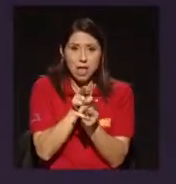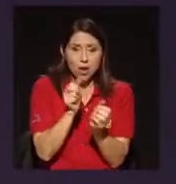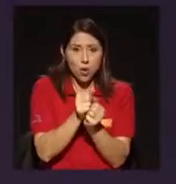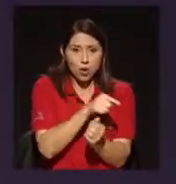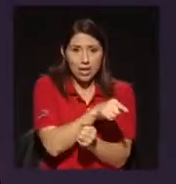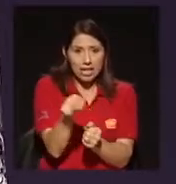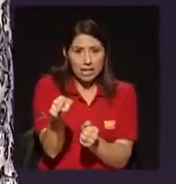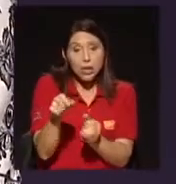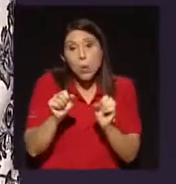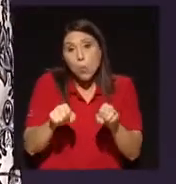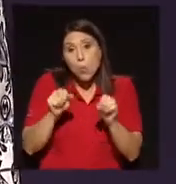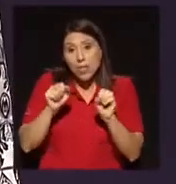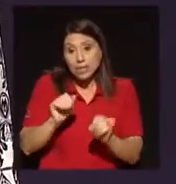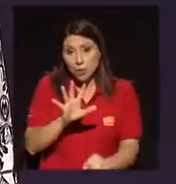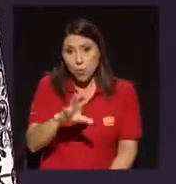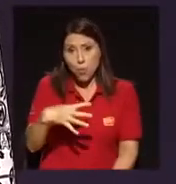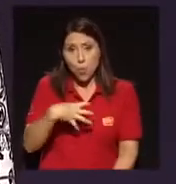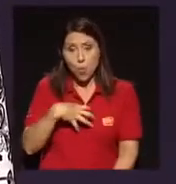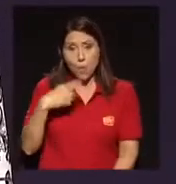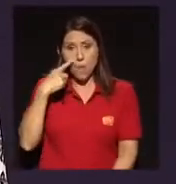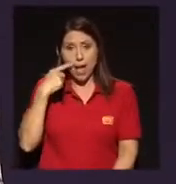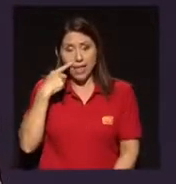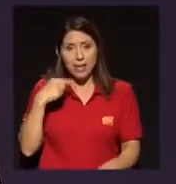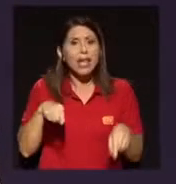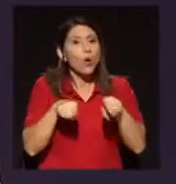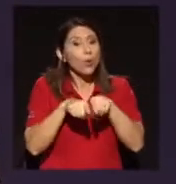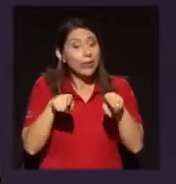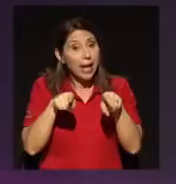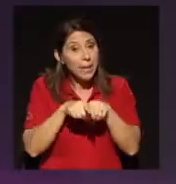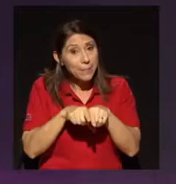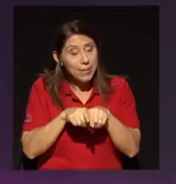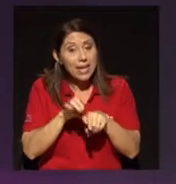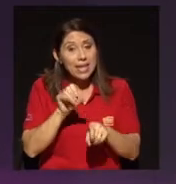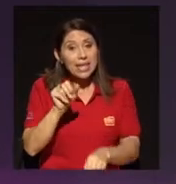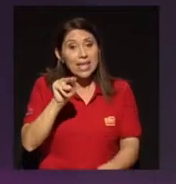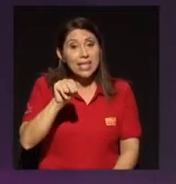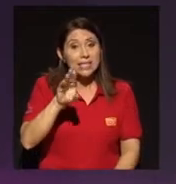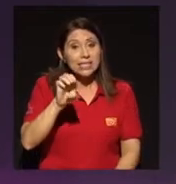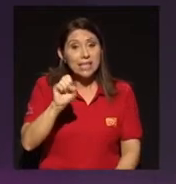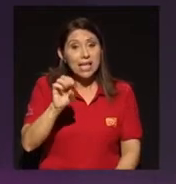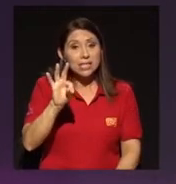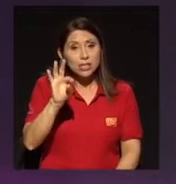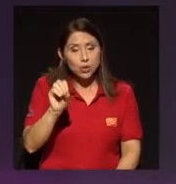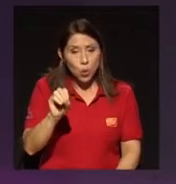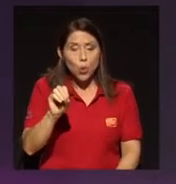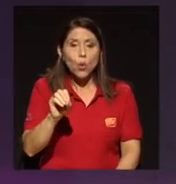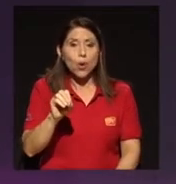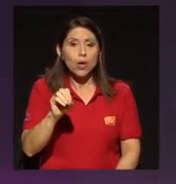uh-huh, o hablamos de incesto también cuando se trata de una